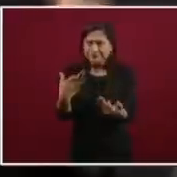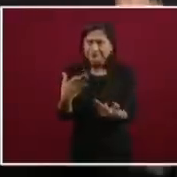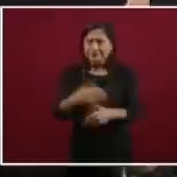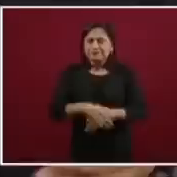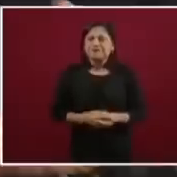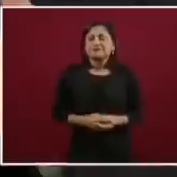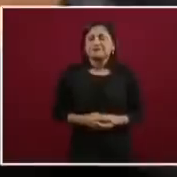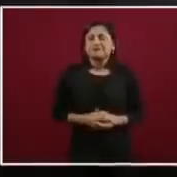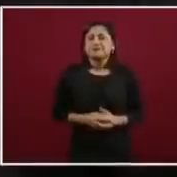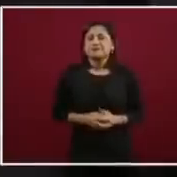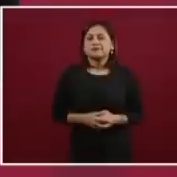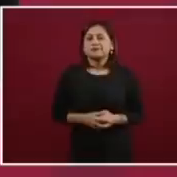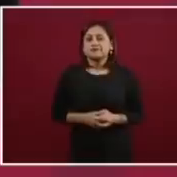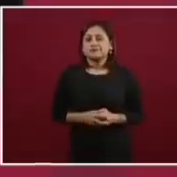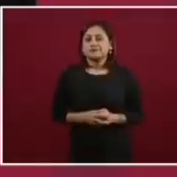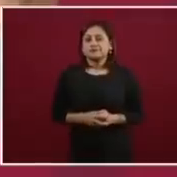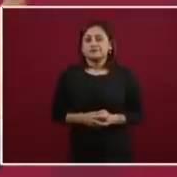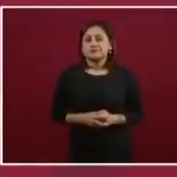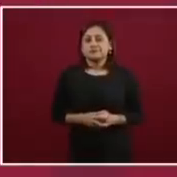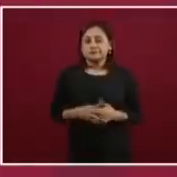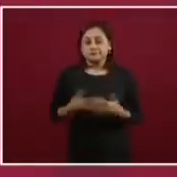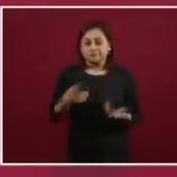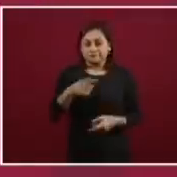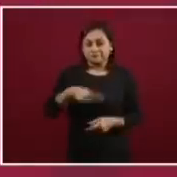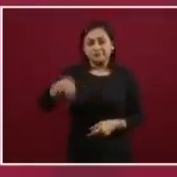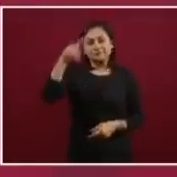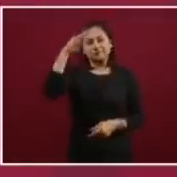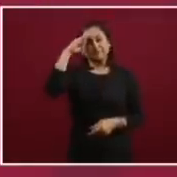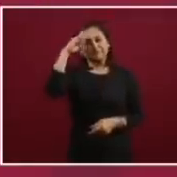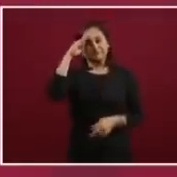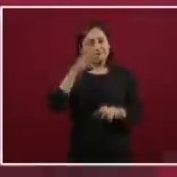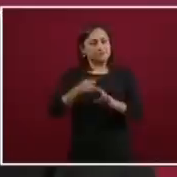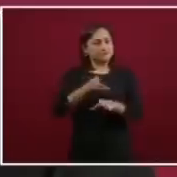imagínense lo que desata es